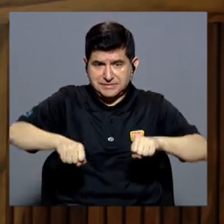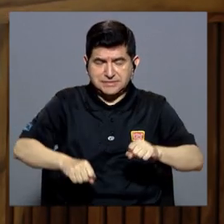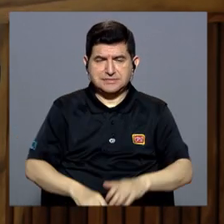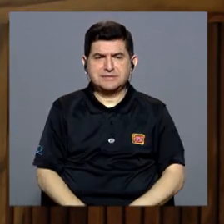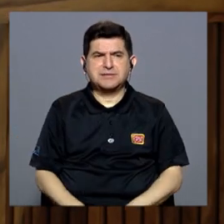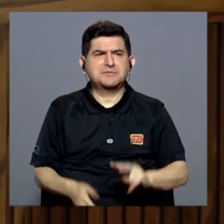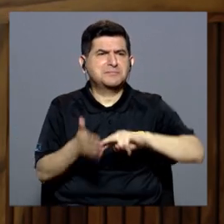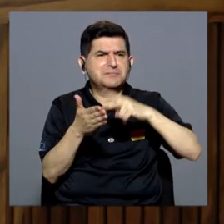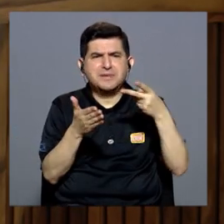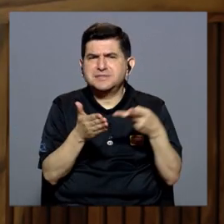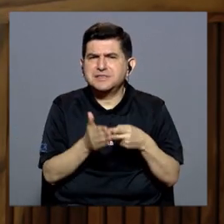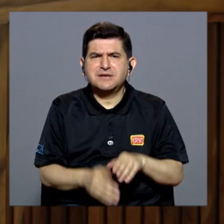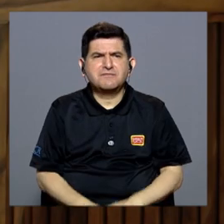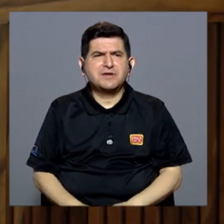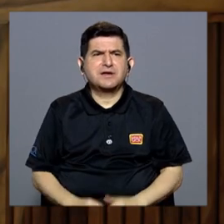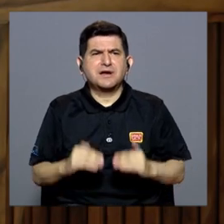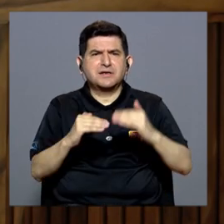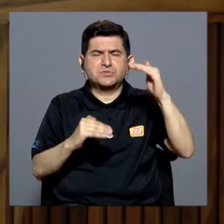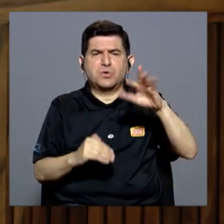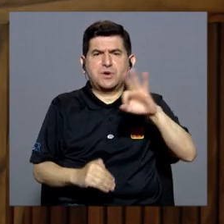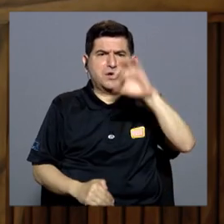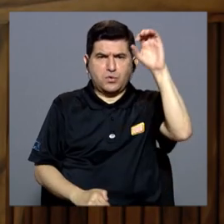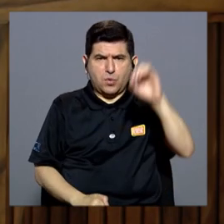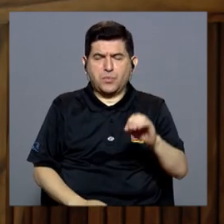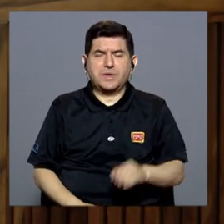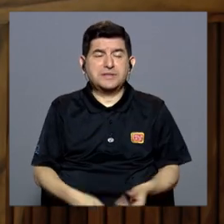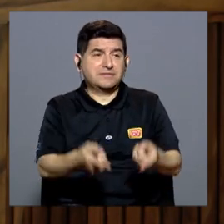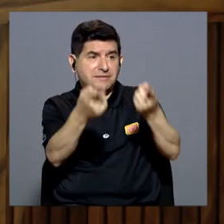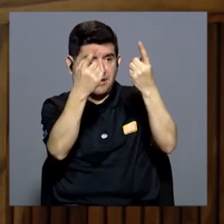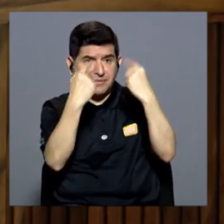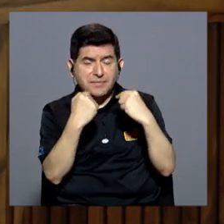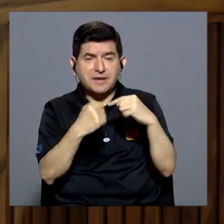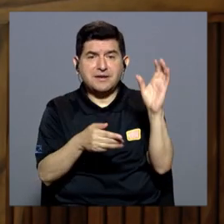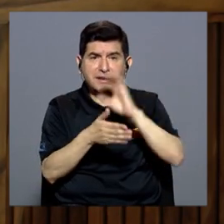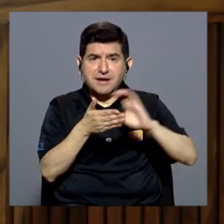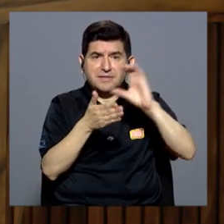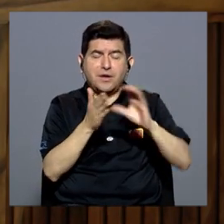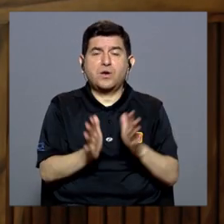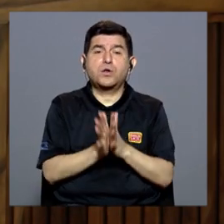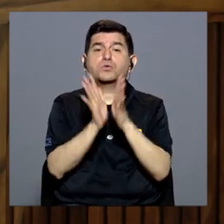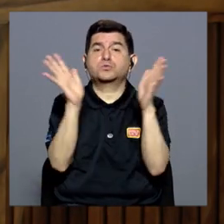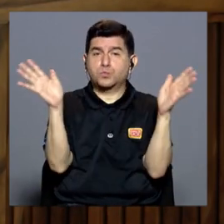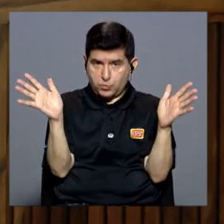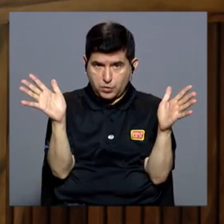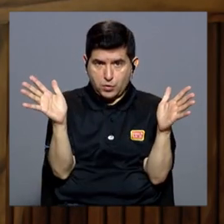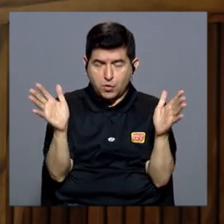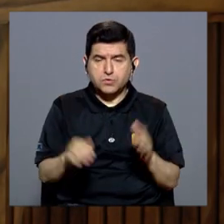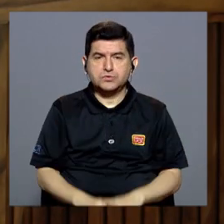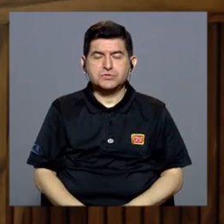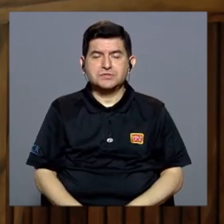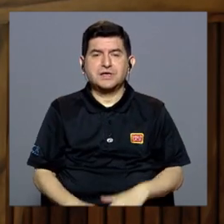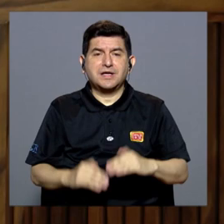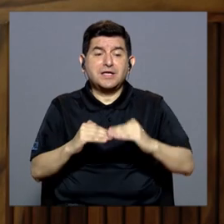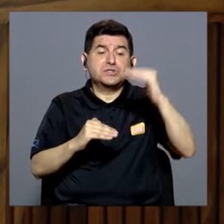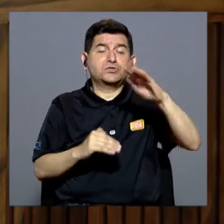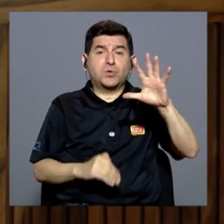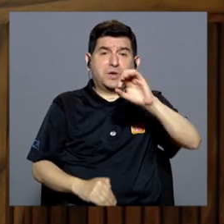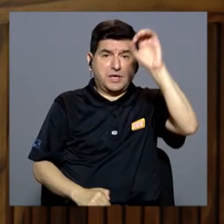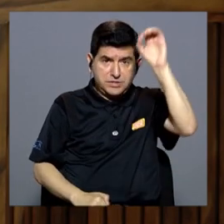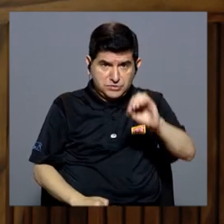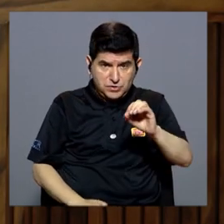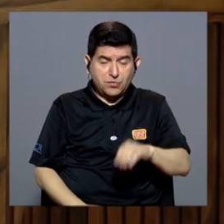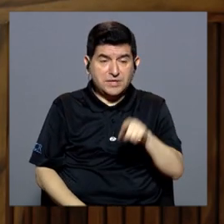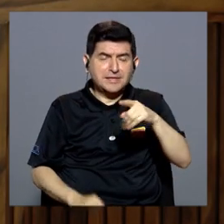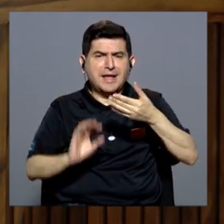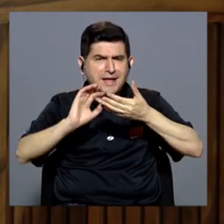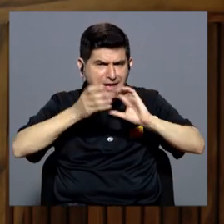estamos hablando de más del 90%, proviene de colegios públicos. Y más del 50%, fíjese, esto es